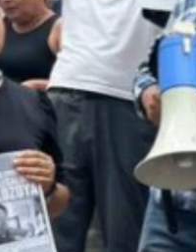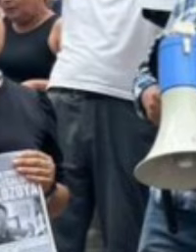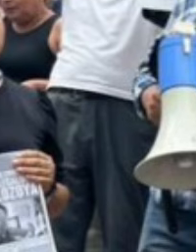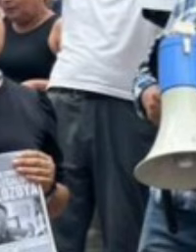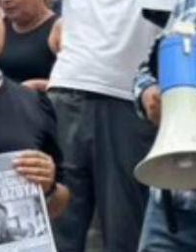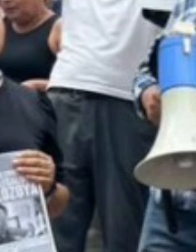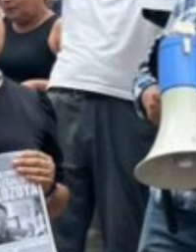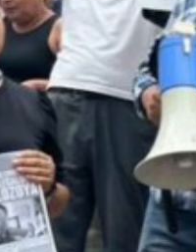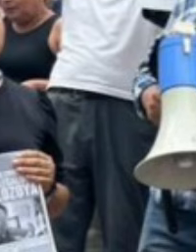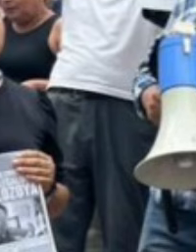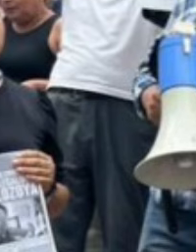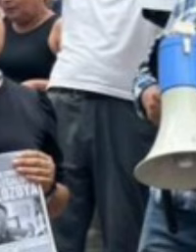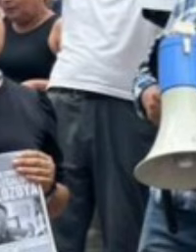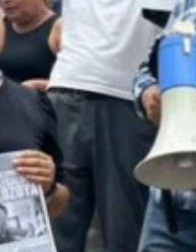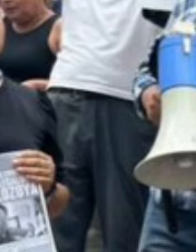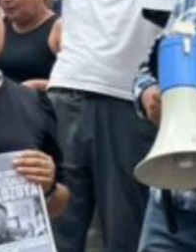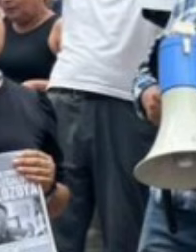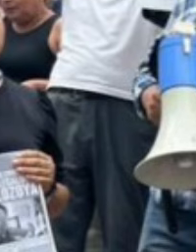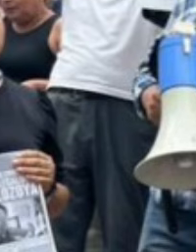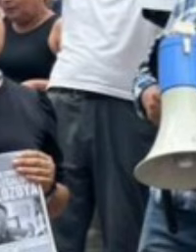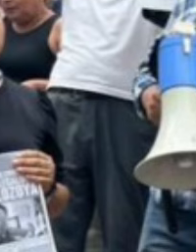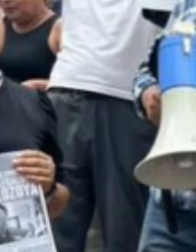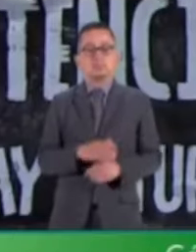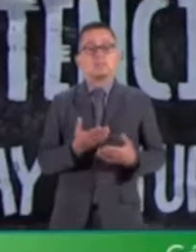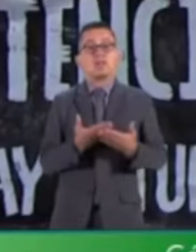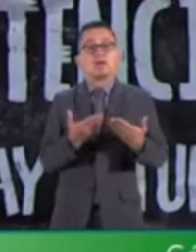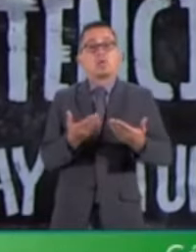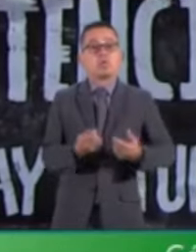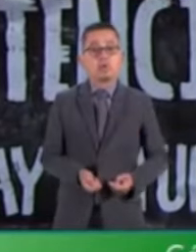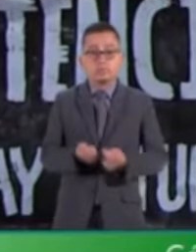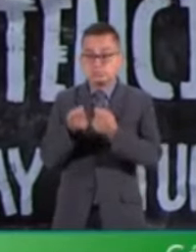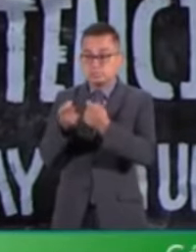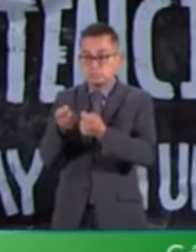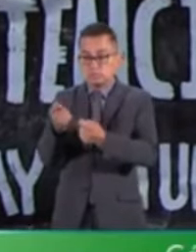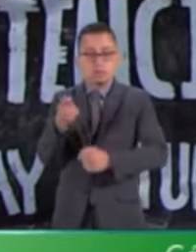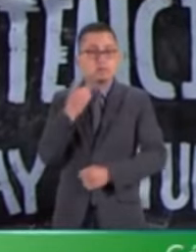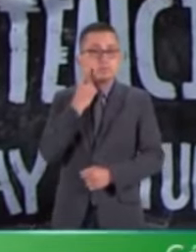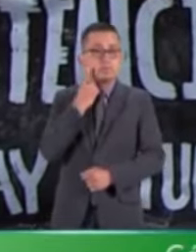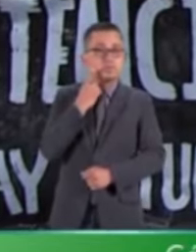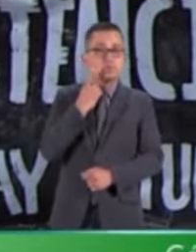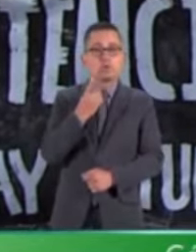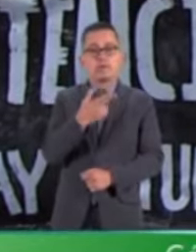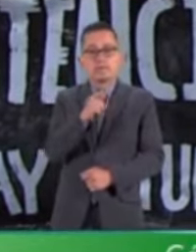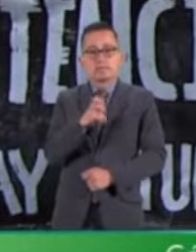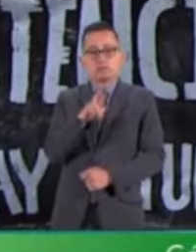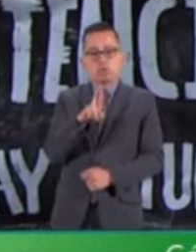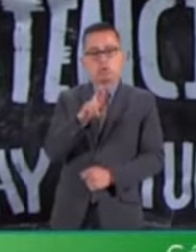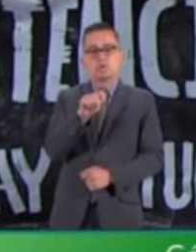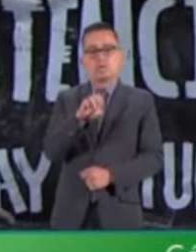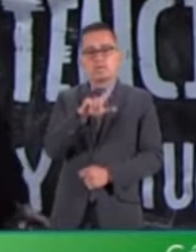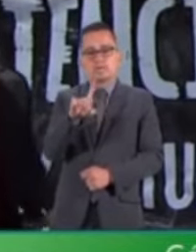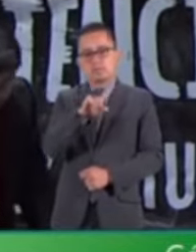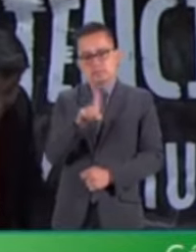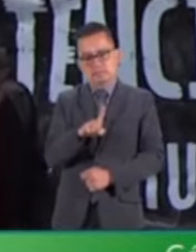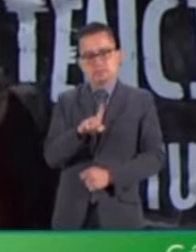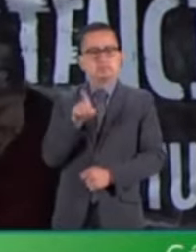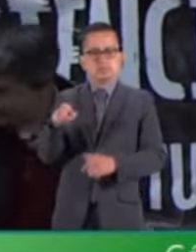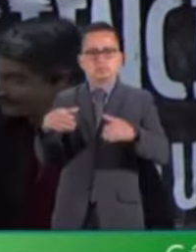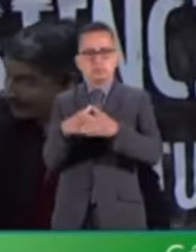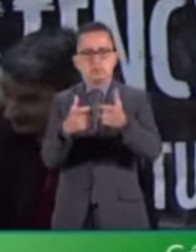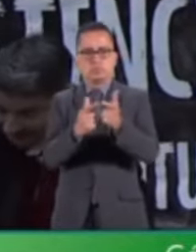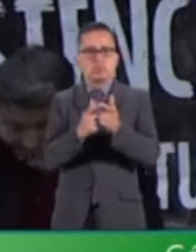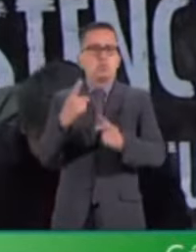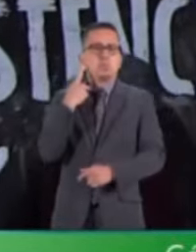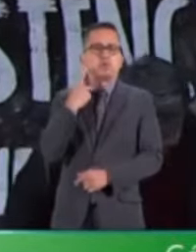merecen. Amigos, vamos a ir a esta discusión. De la palabra, el diputado Héctor Saúl Téllez Hernández, del Partido Acción